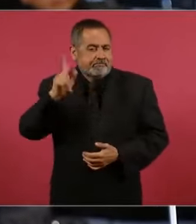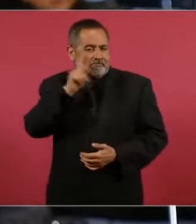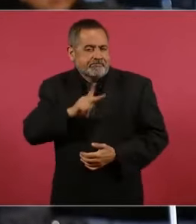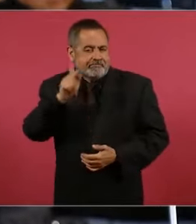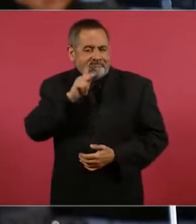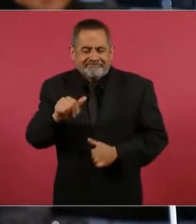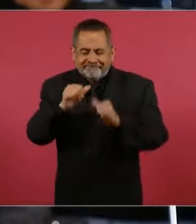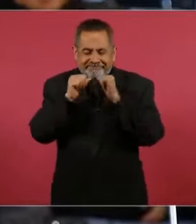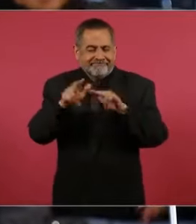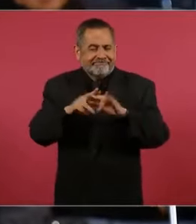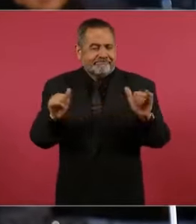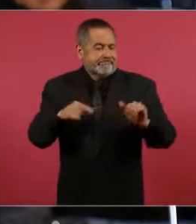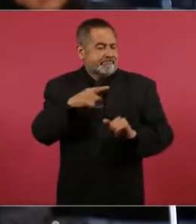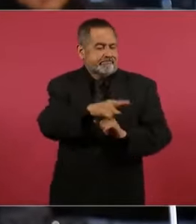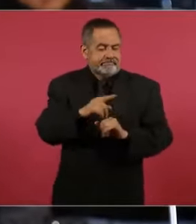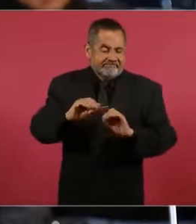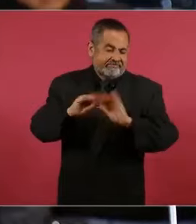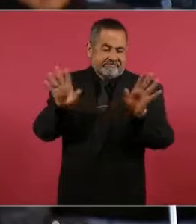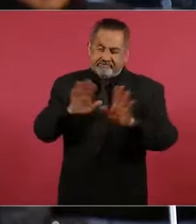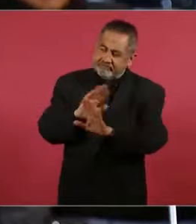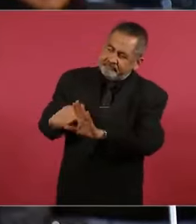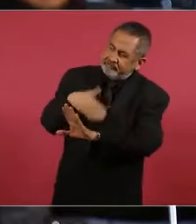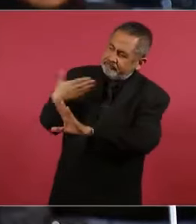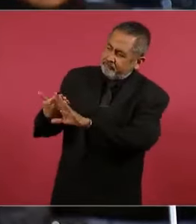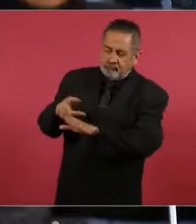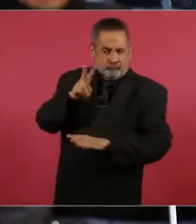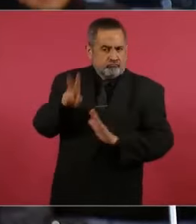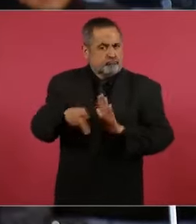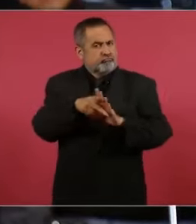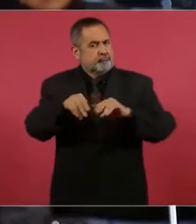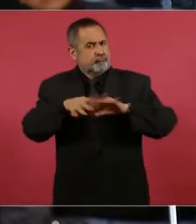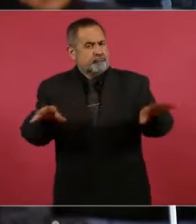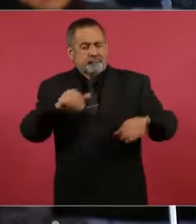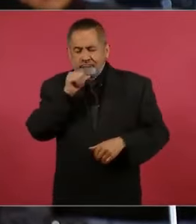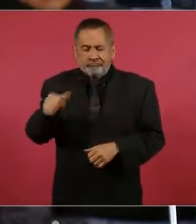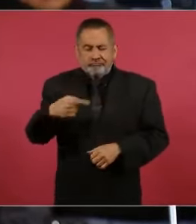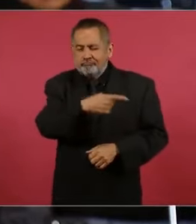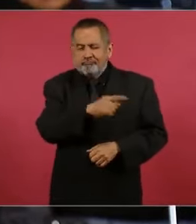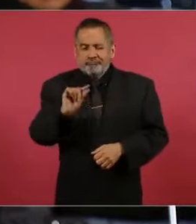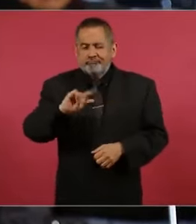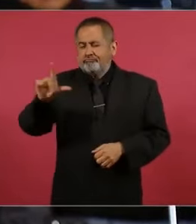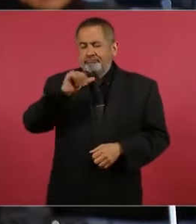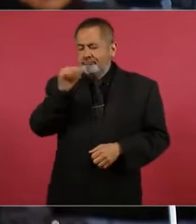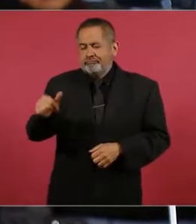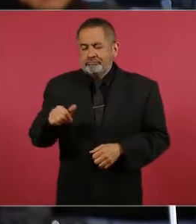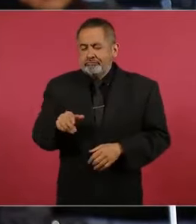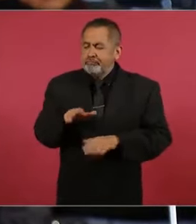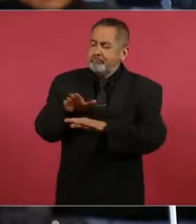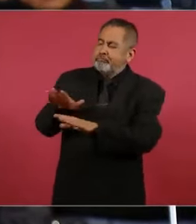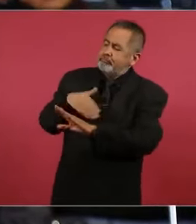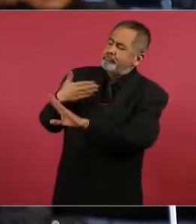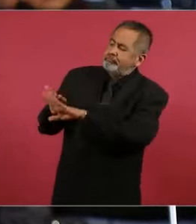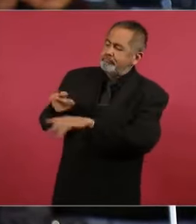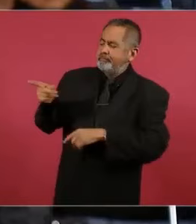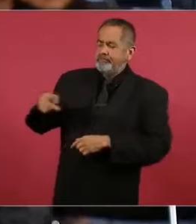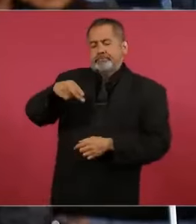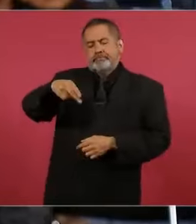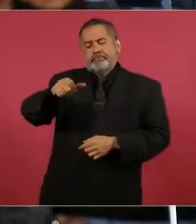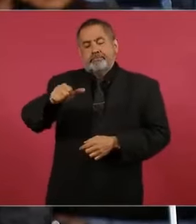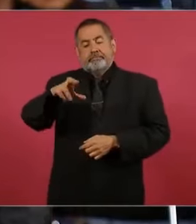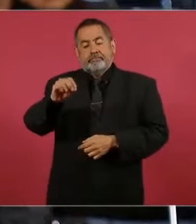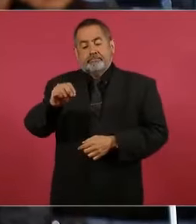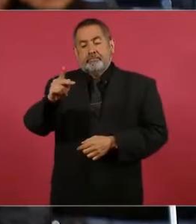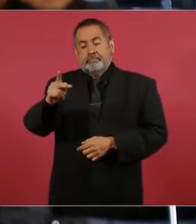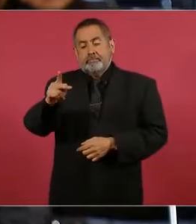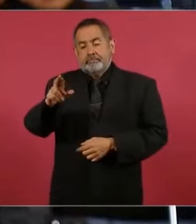con un claro tufo golpista, no periodístico y menos profesional, sobre narcopresidente, presidente?